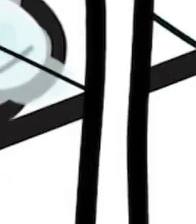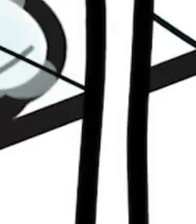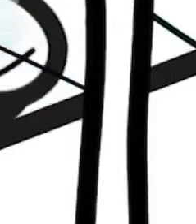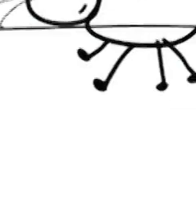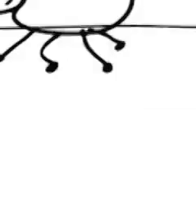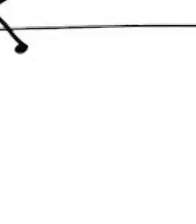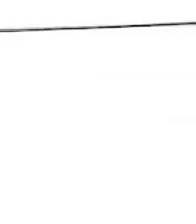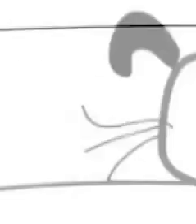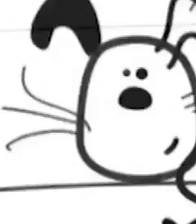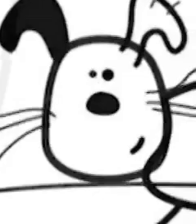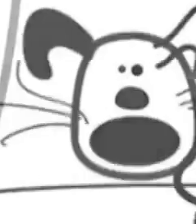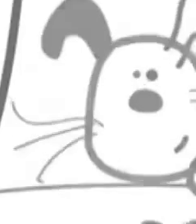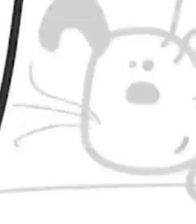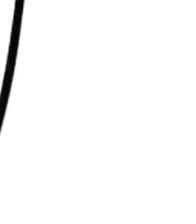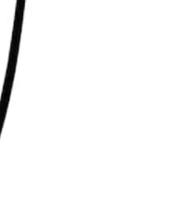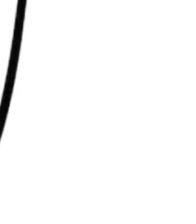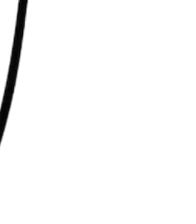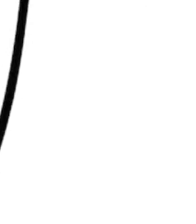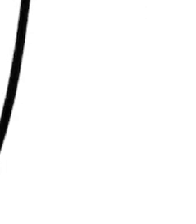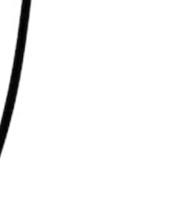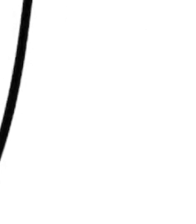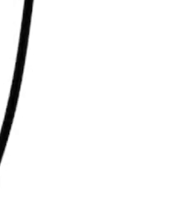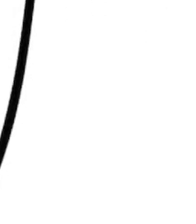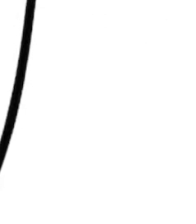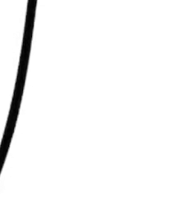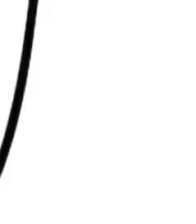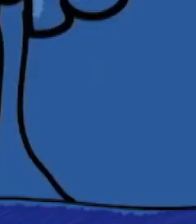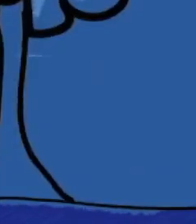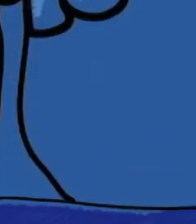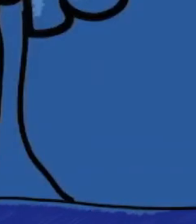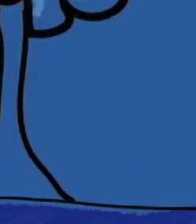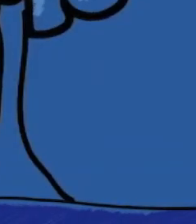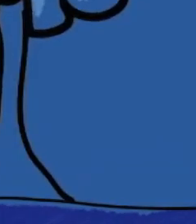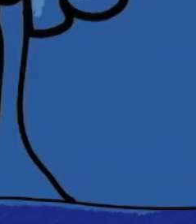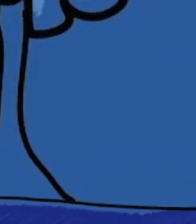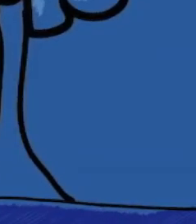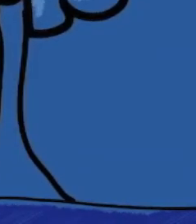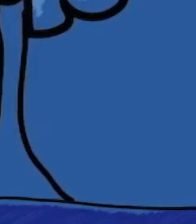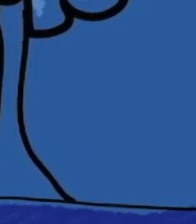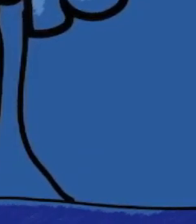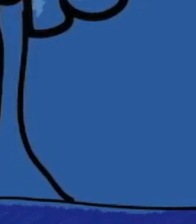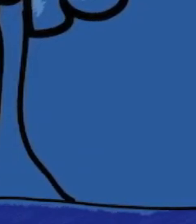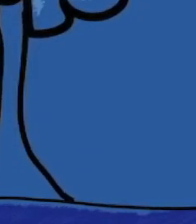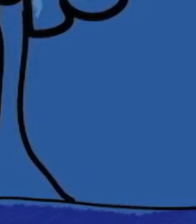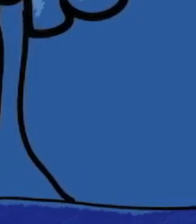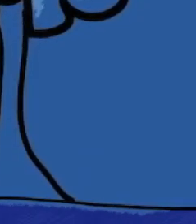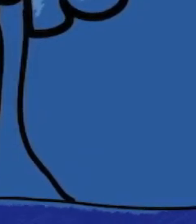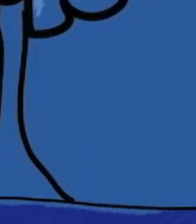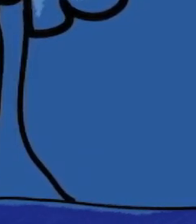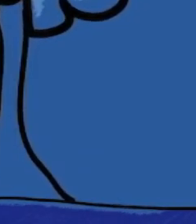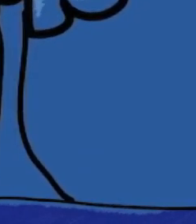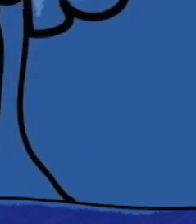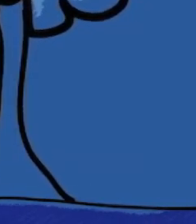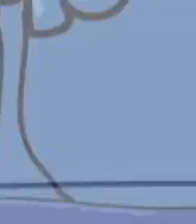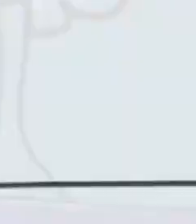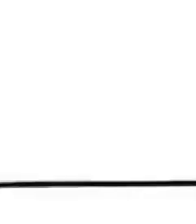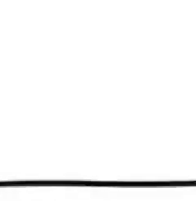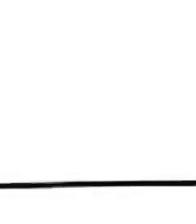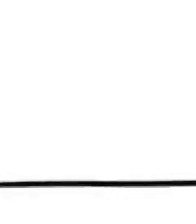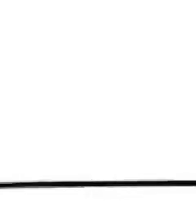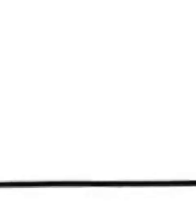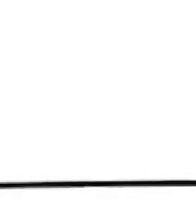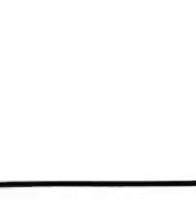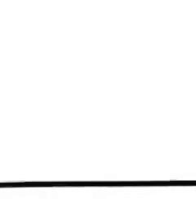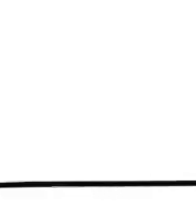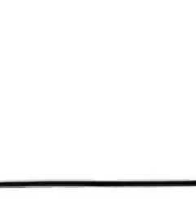del agua. Revisemos que no existan fugas en el servicio sanitario. Reguemos las plantas de noche y con un recipiente pequeño. Al lavar,